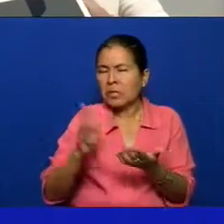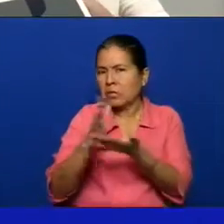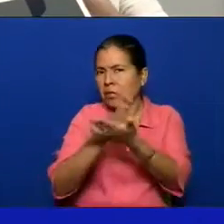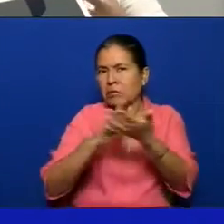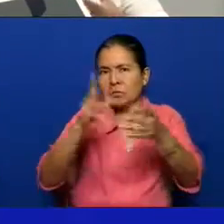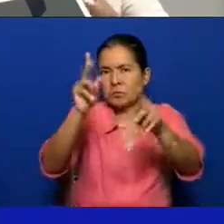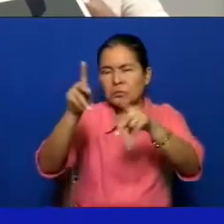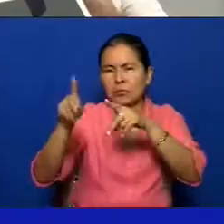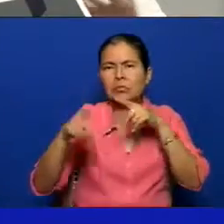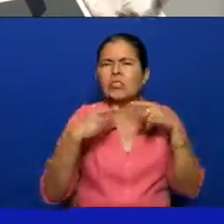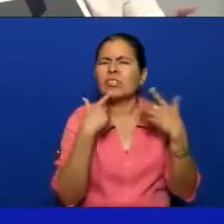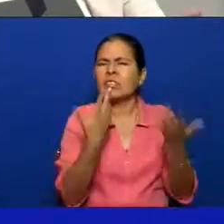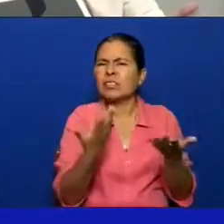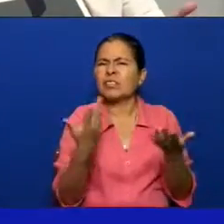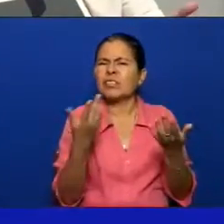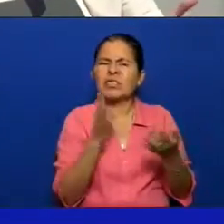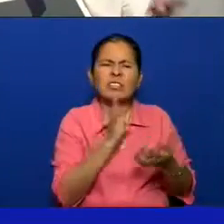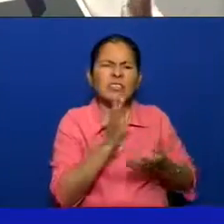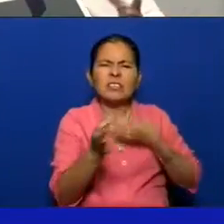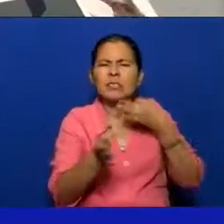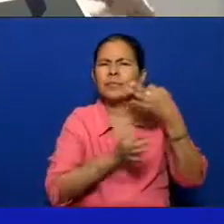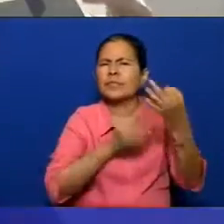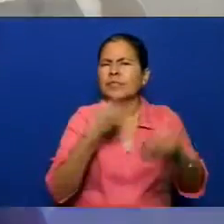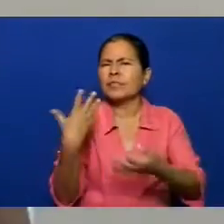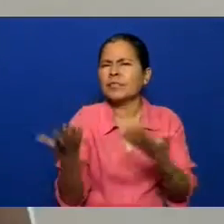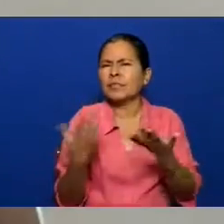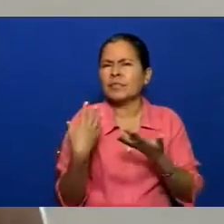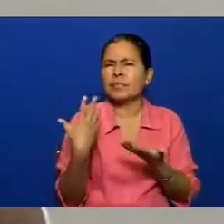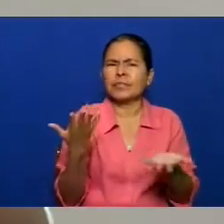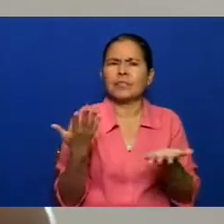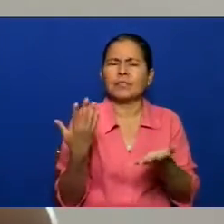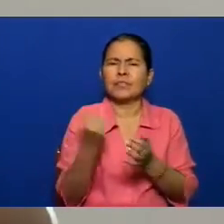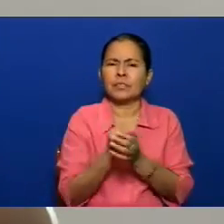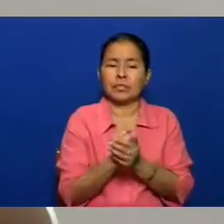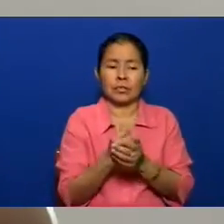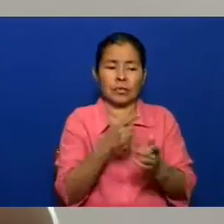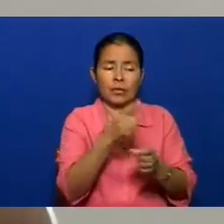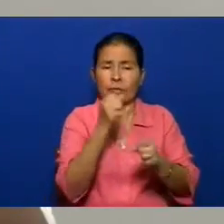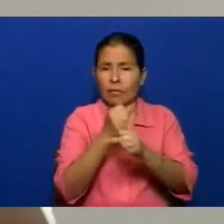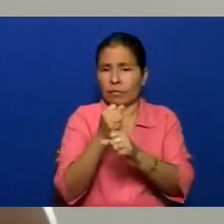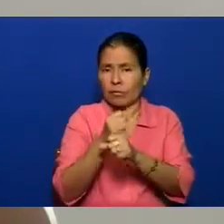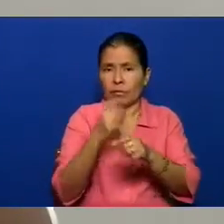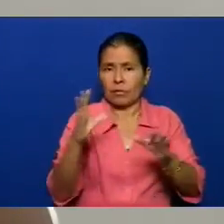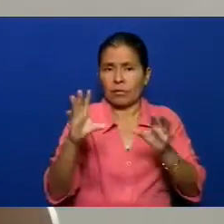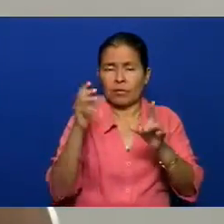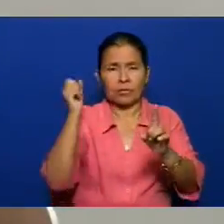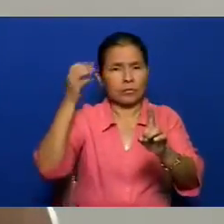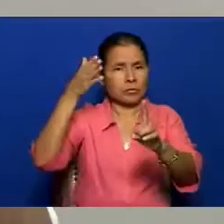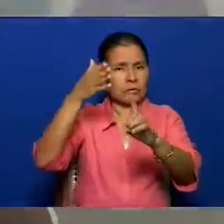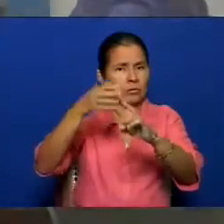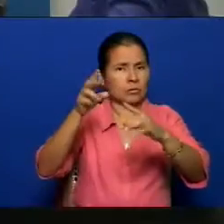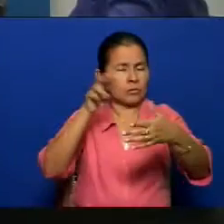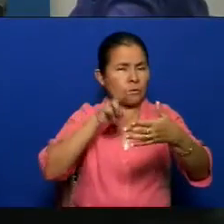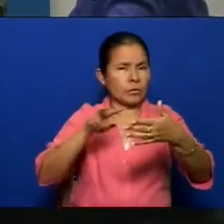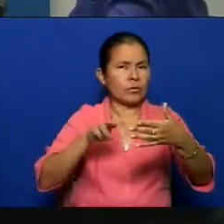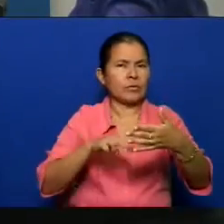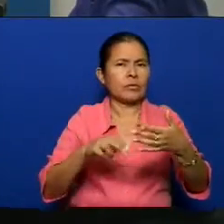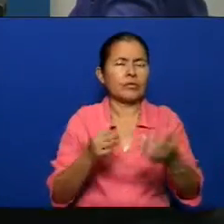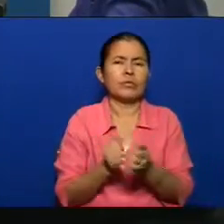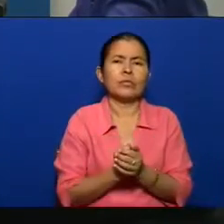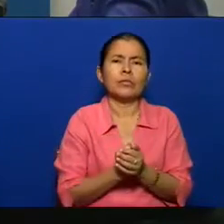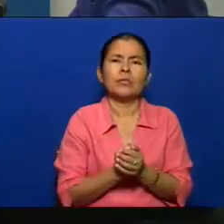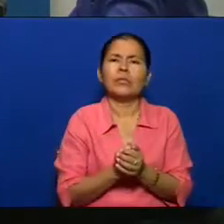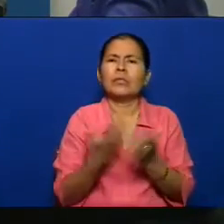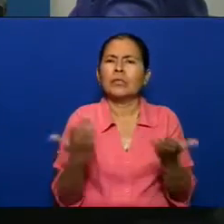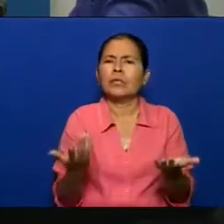que nos comentaran en qué consiste, porque UNICEF trabaja, ¿no?, de la mano con estos objetivos. Sí, por supuesto. El mundo